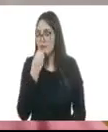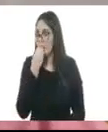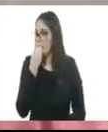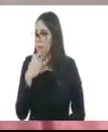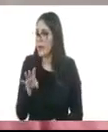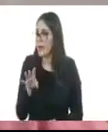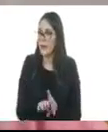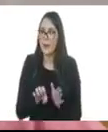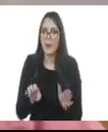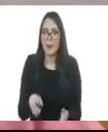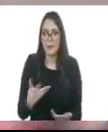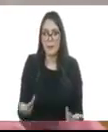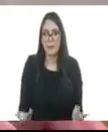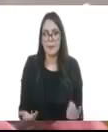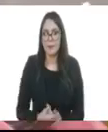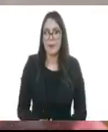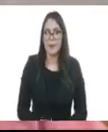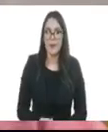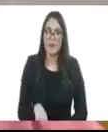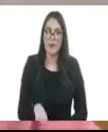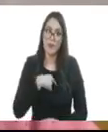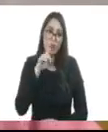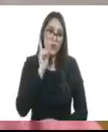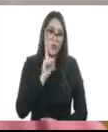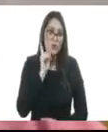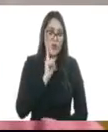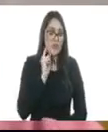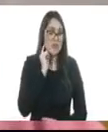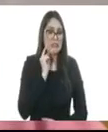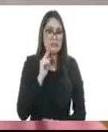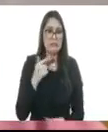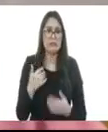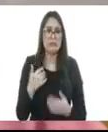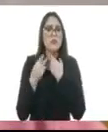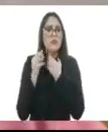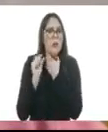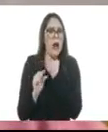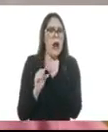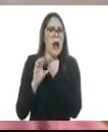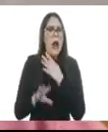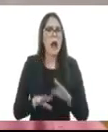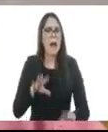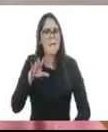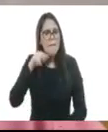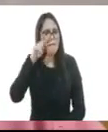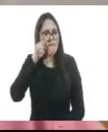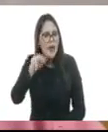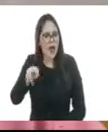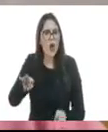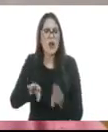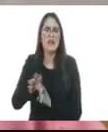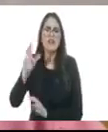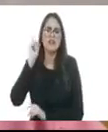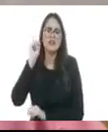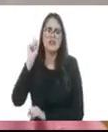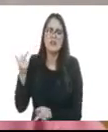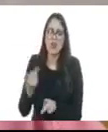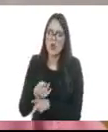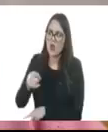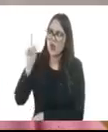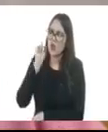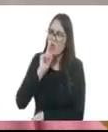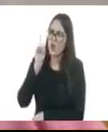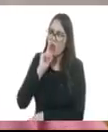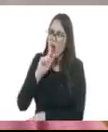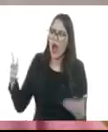luchas de Guerrero, pues en toda la historia, pero pocas veces uno escucha el papel de la mujer en esas luchas y